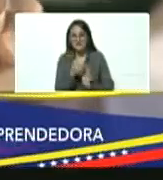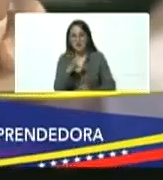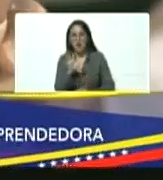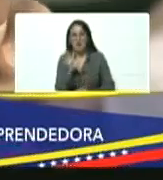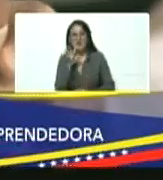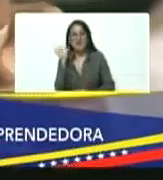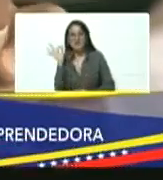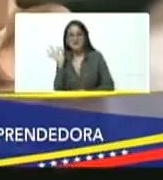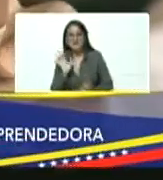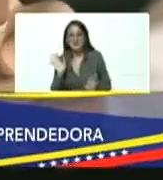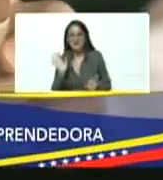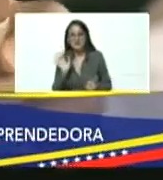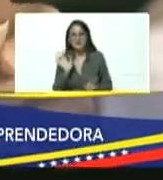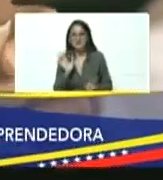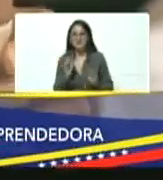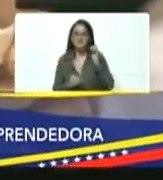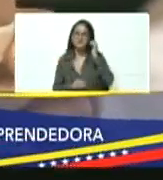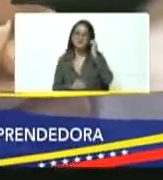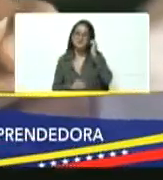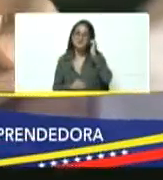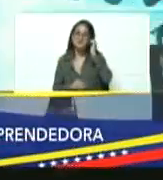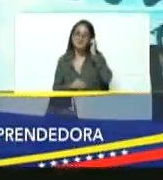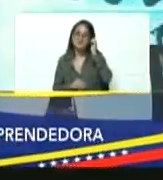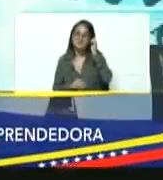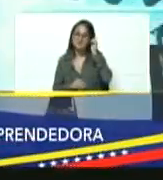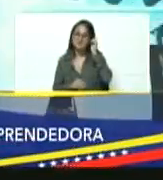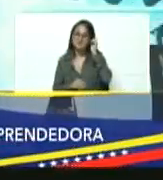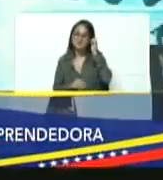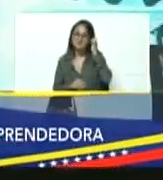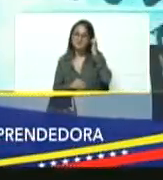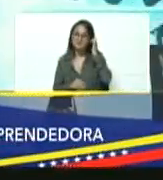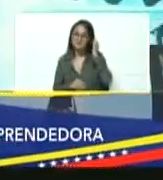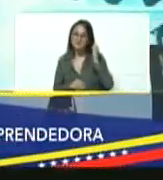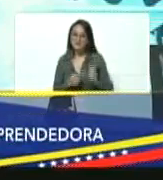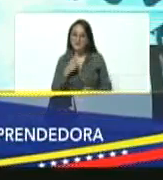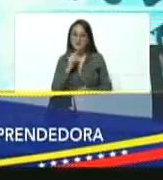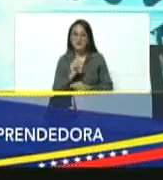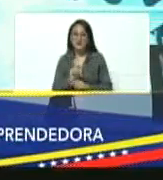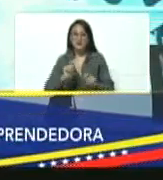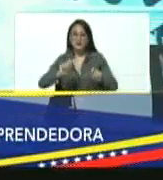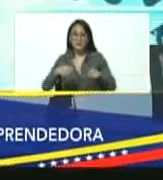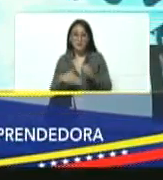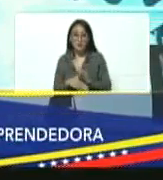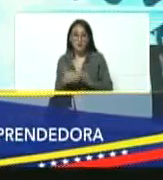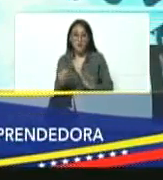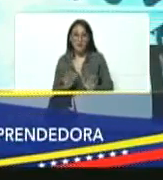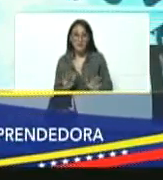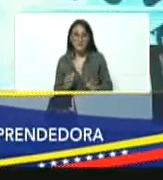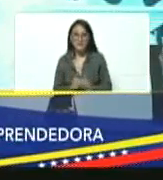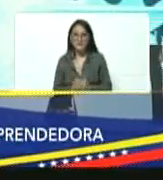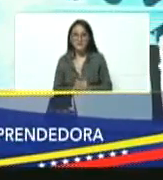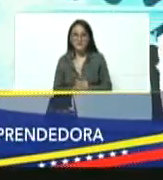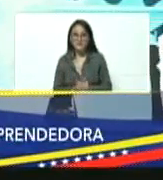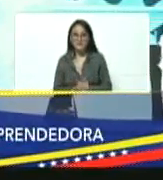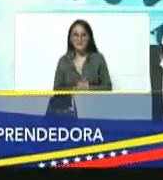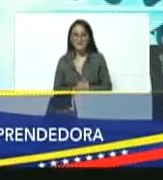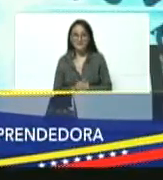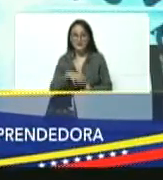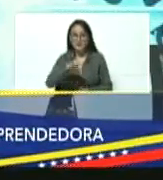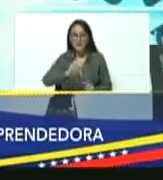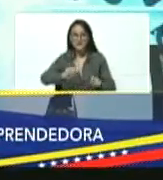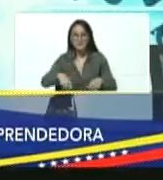francés, y entonces uno decía, el zapato que está a la moda es tal, y entonces se compraba